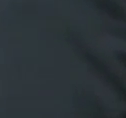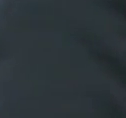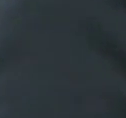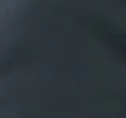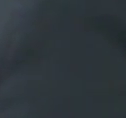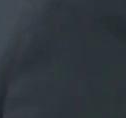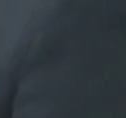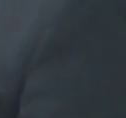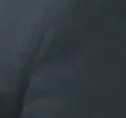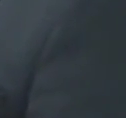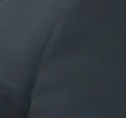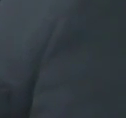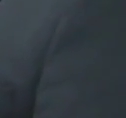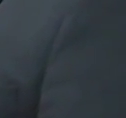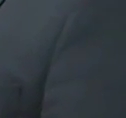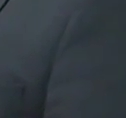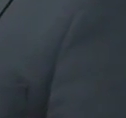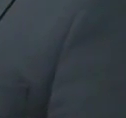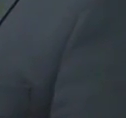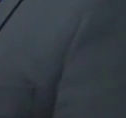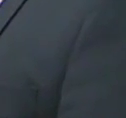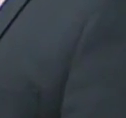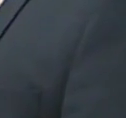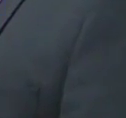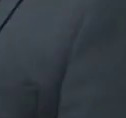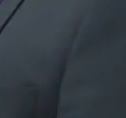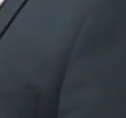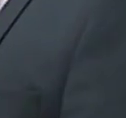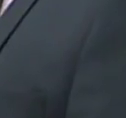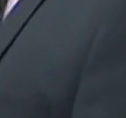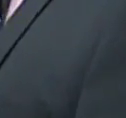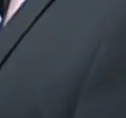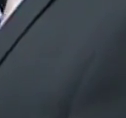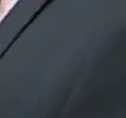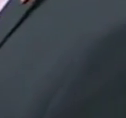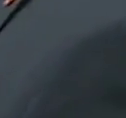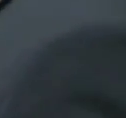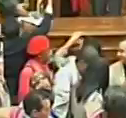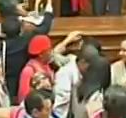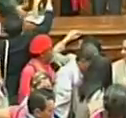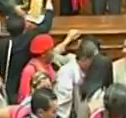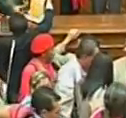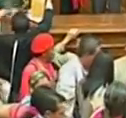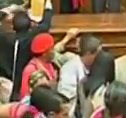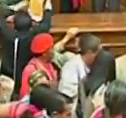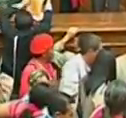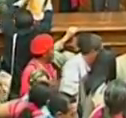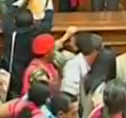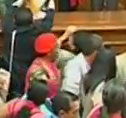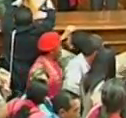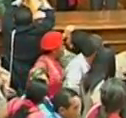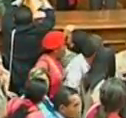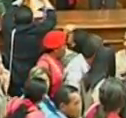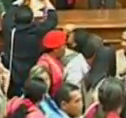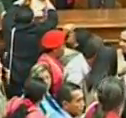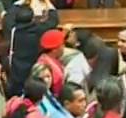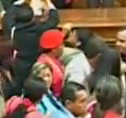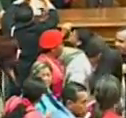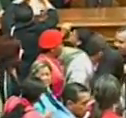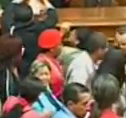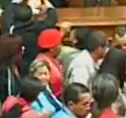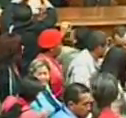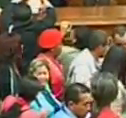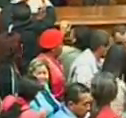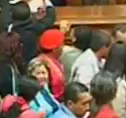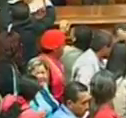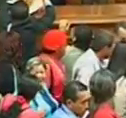parte del gobierno de Estados Unidos en contra de esas acciones por parte de Donald Trump, y solo ha incitado al